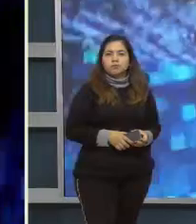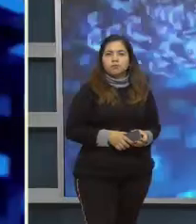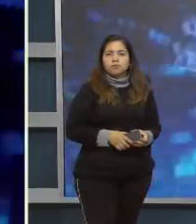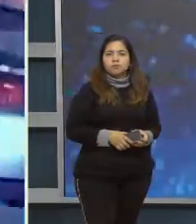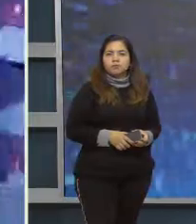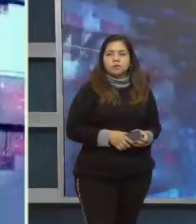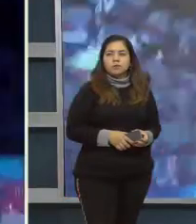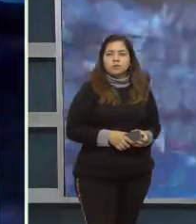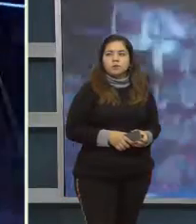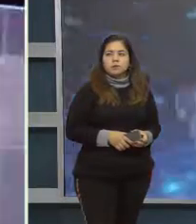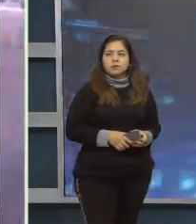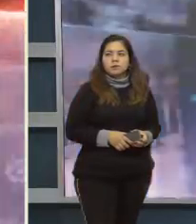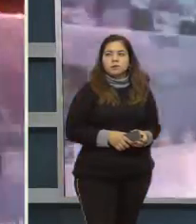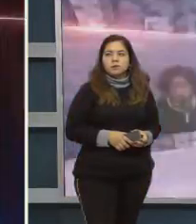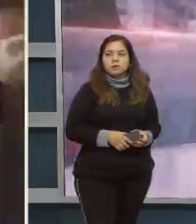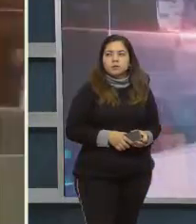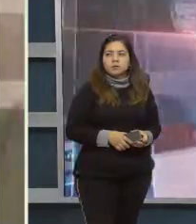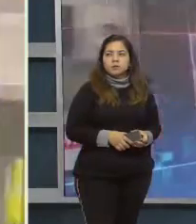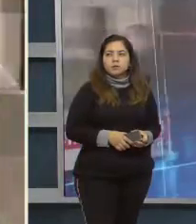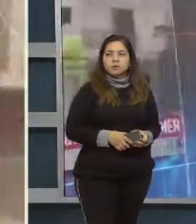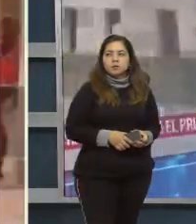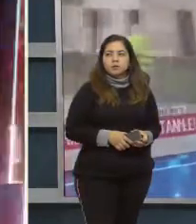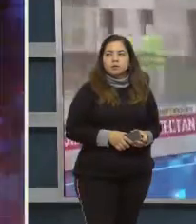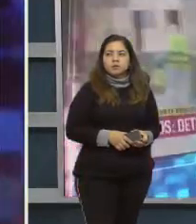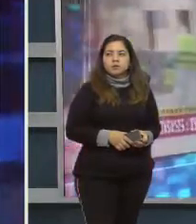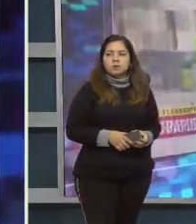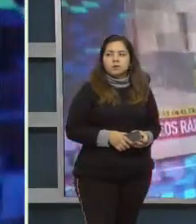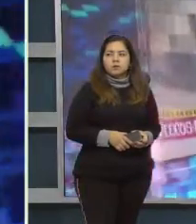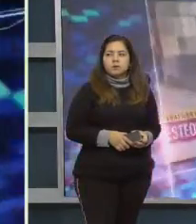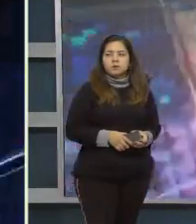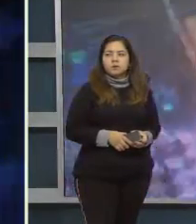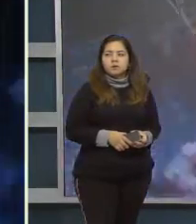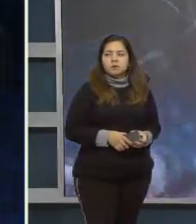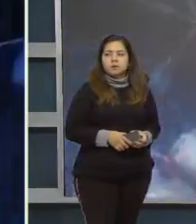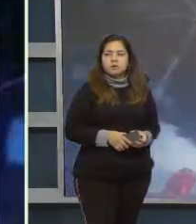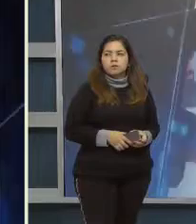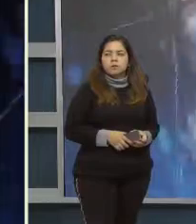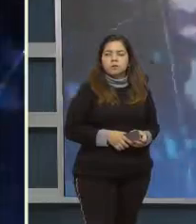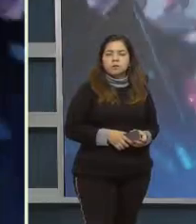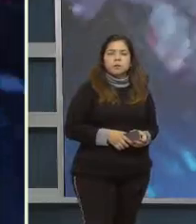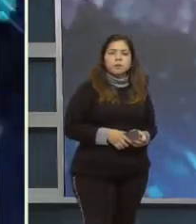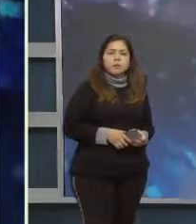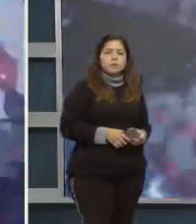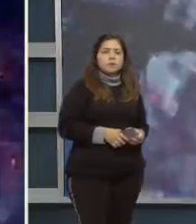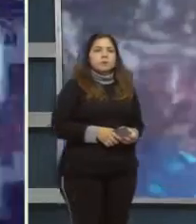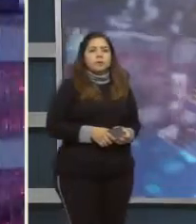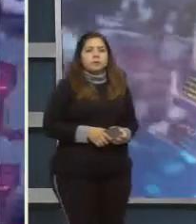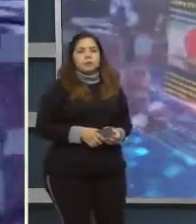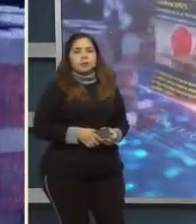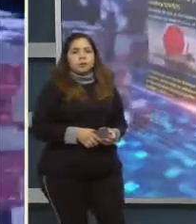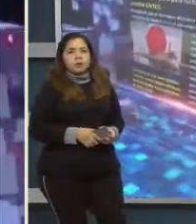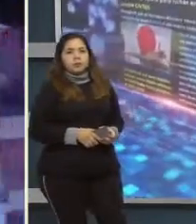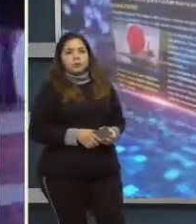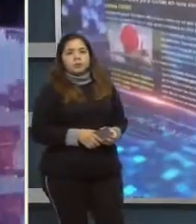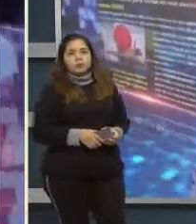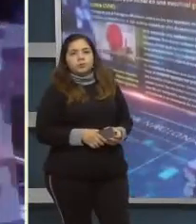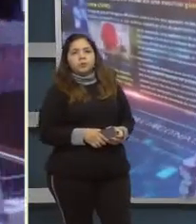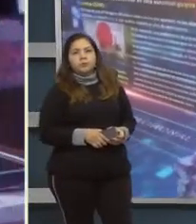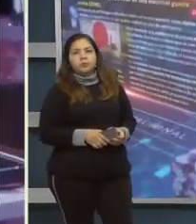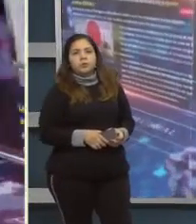a lo mejor el examen va a ser presencial, pero todo lo que rodea el examen va a ser